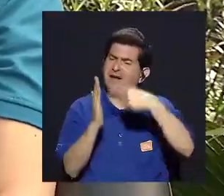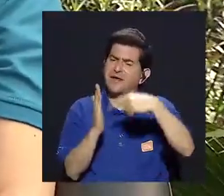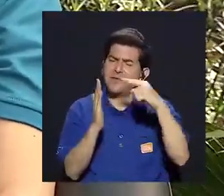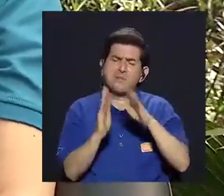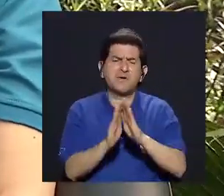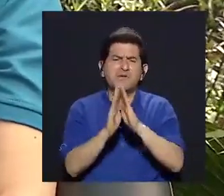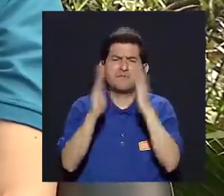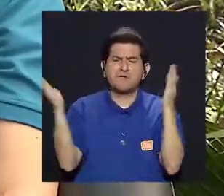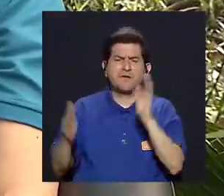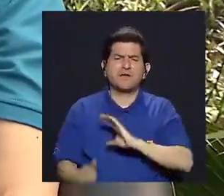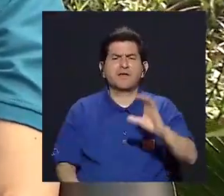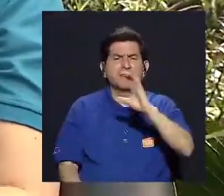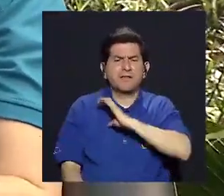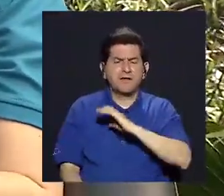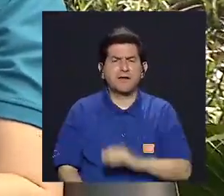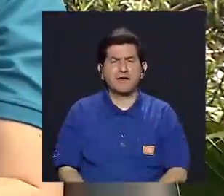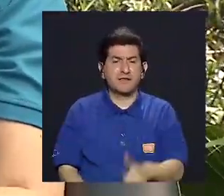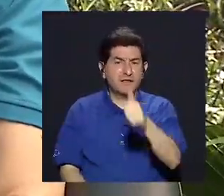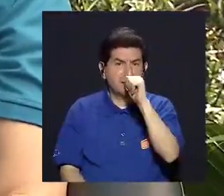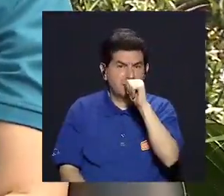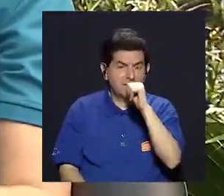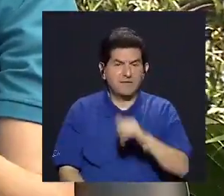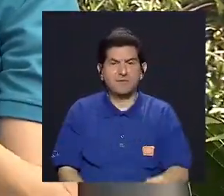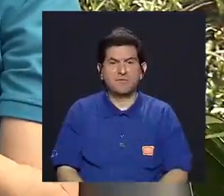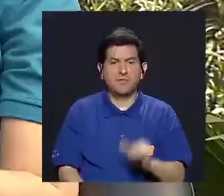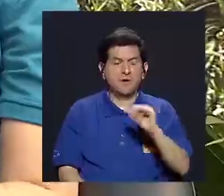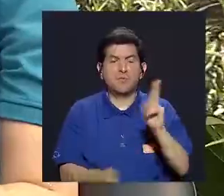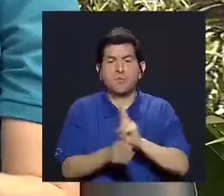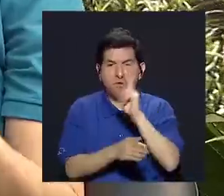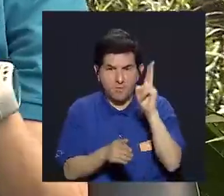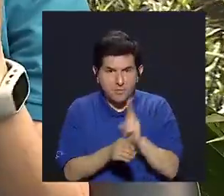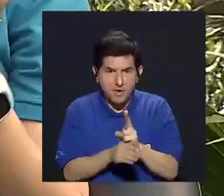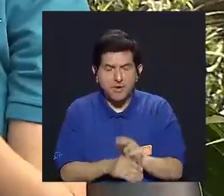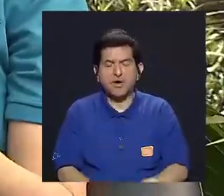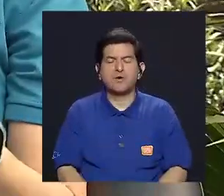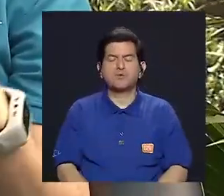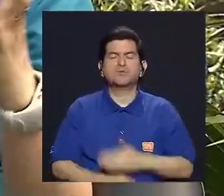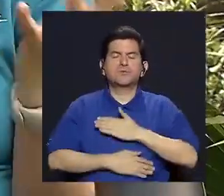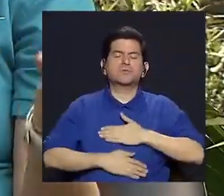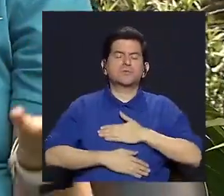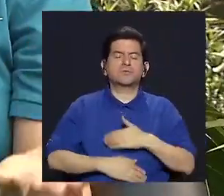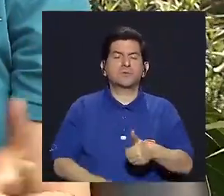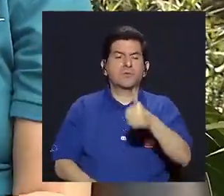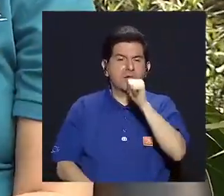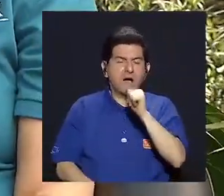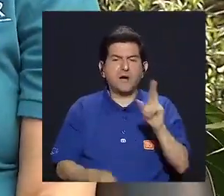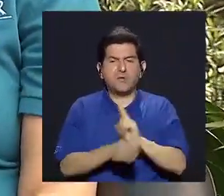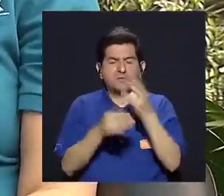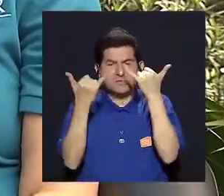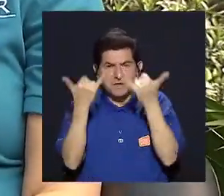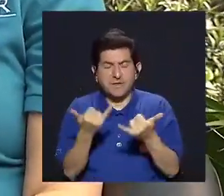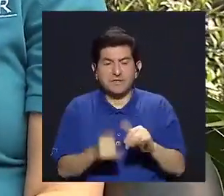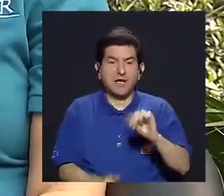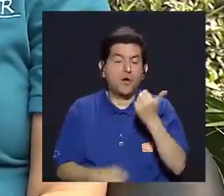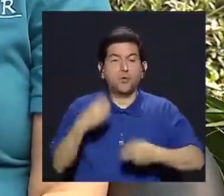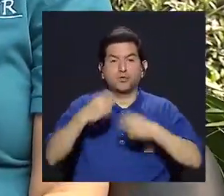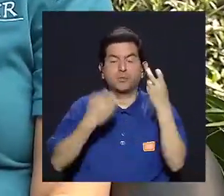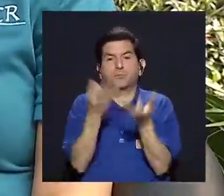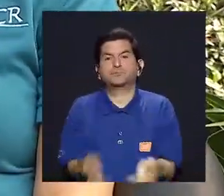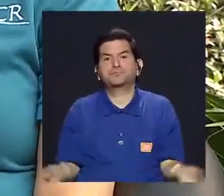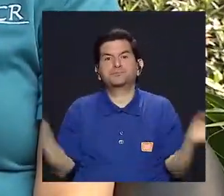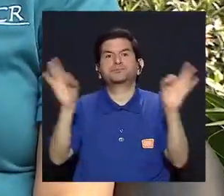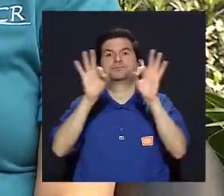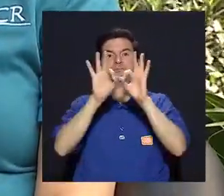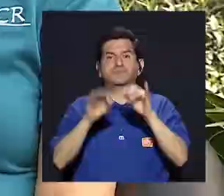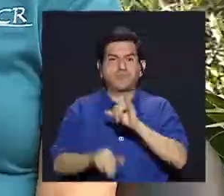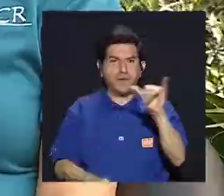más amplio de la calidad en cuanto al recurso hídrico para consumo recreacional aguas residuales por ejemplo que es otro gran problema